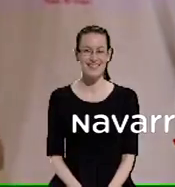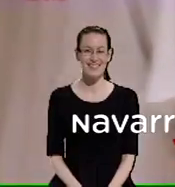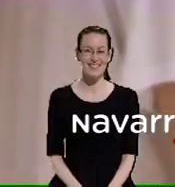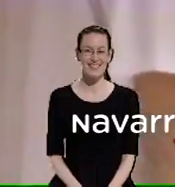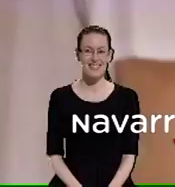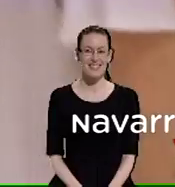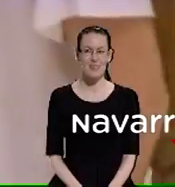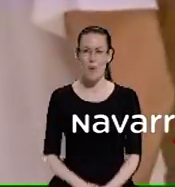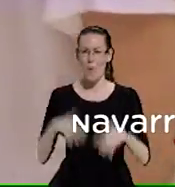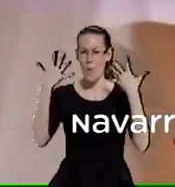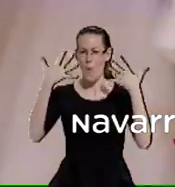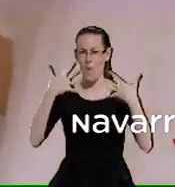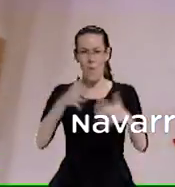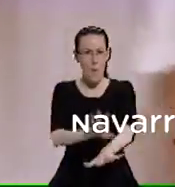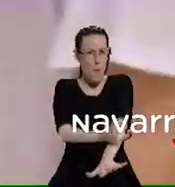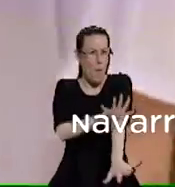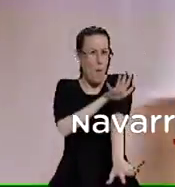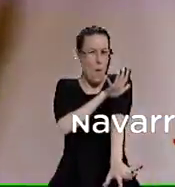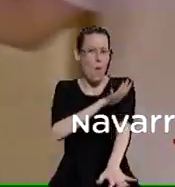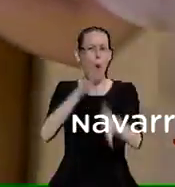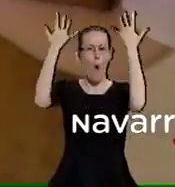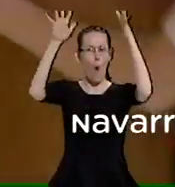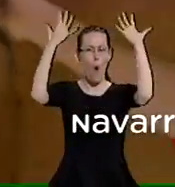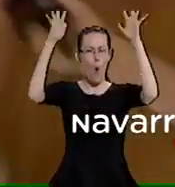Una pasada. ¡Viva!